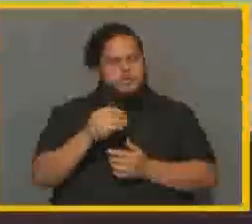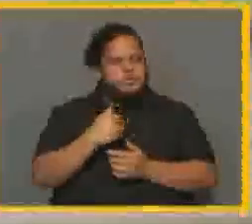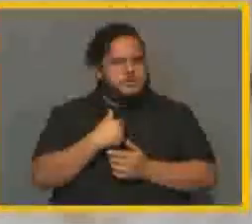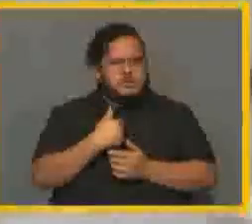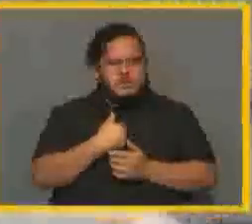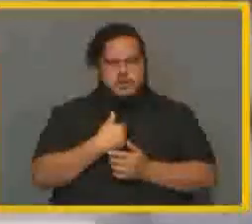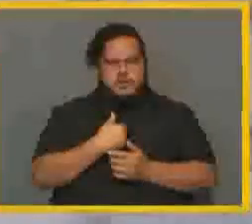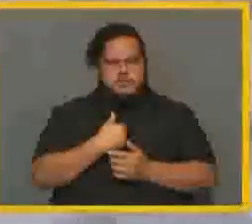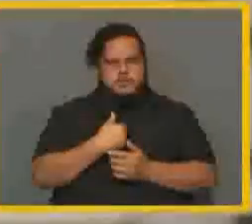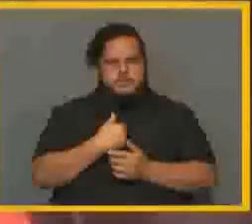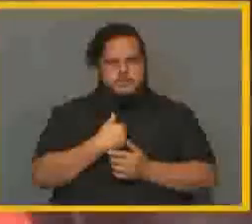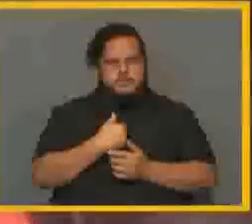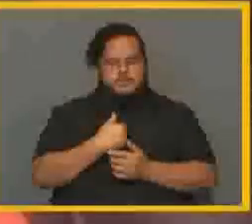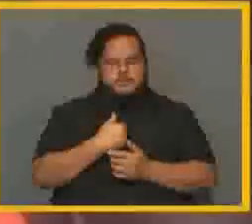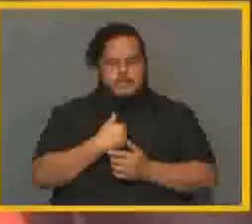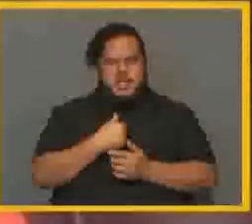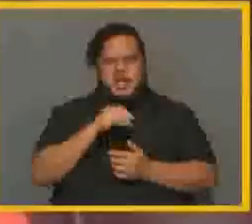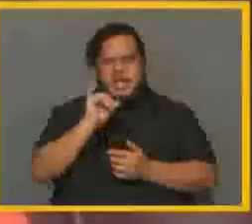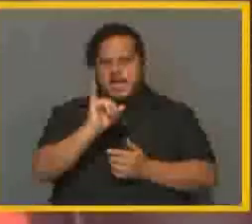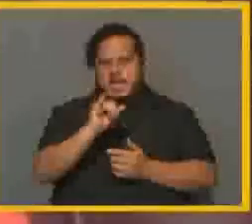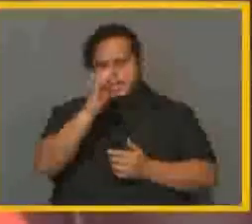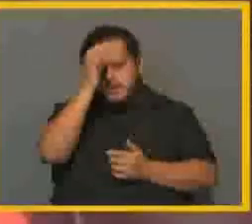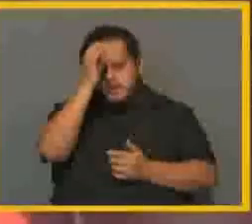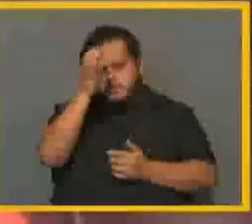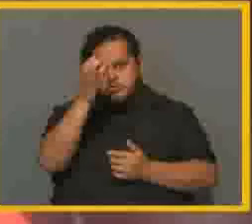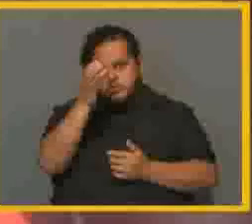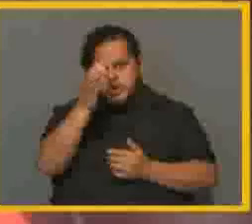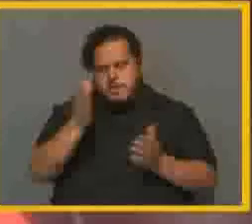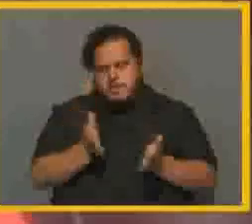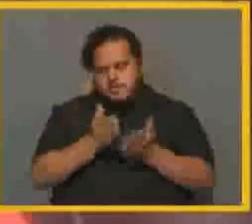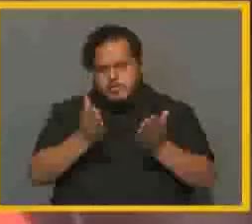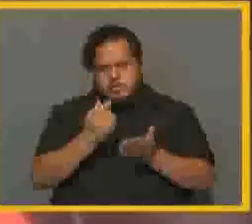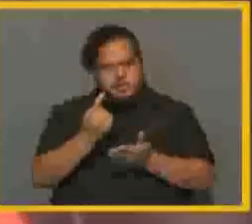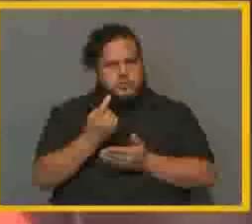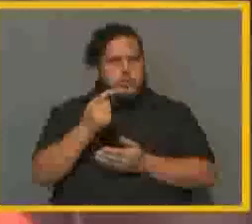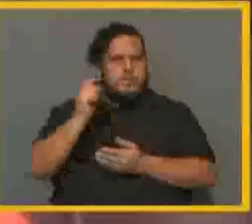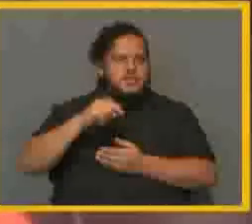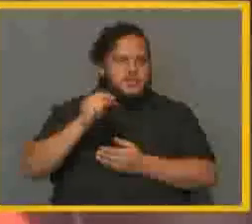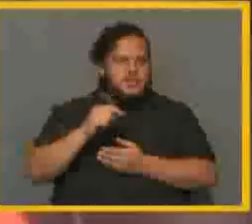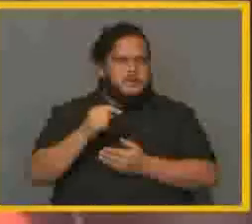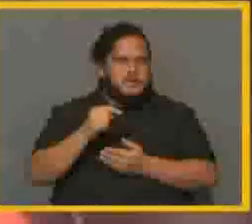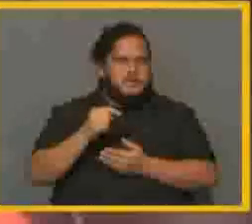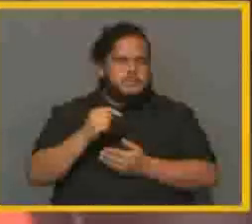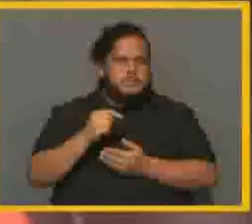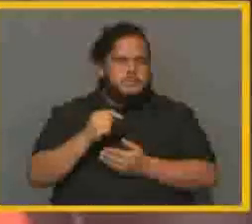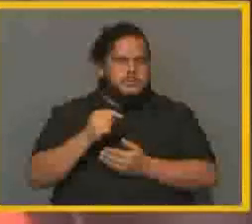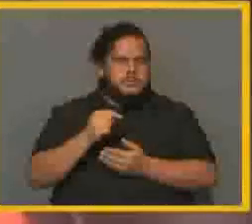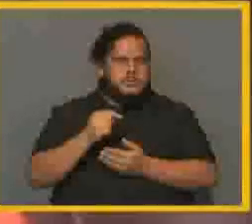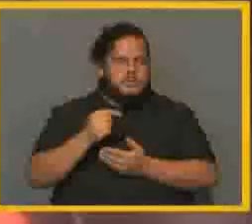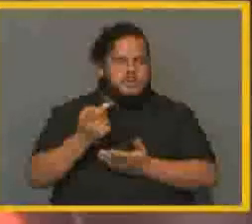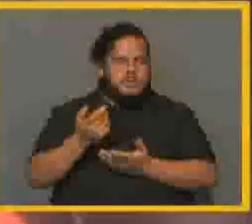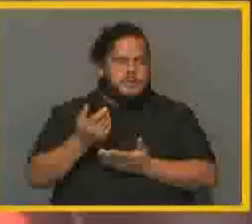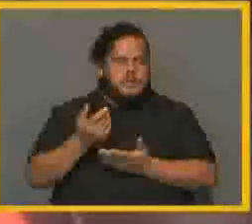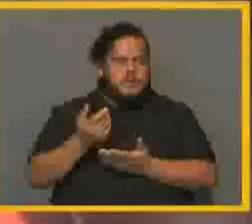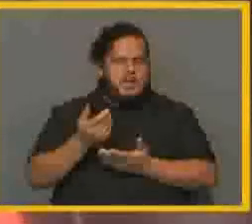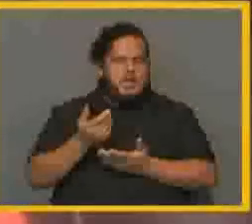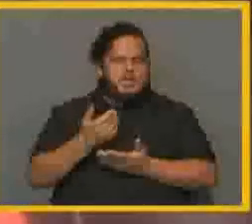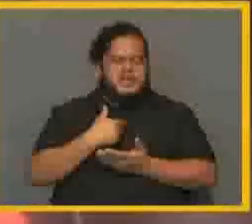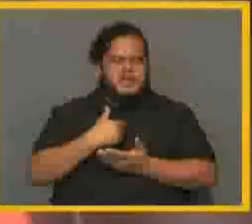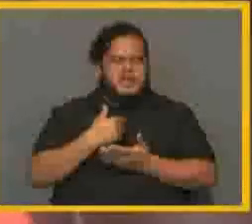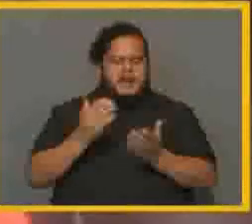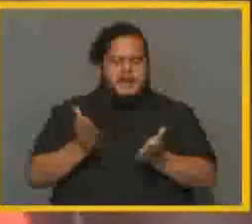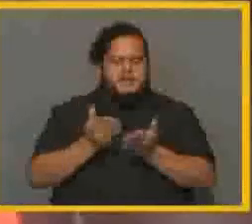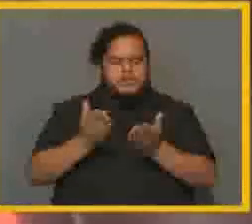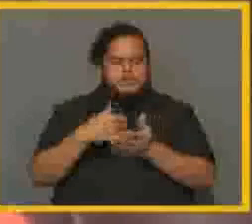no tiene esa cultura de motivarse solo, sino que necesita de que recibir la motivación